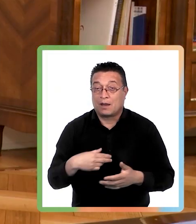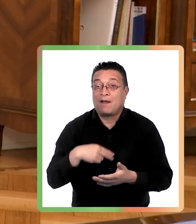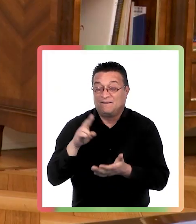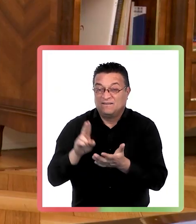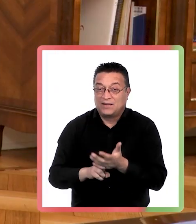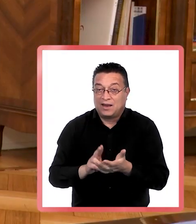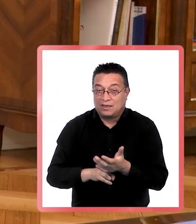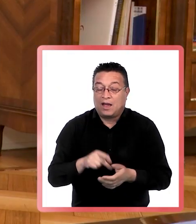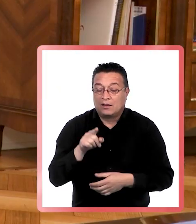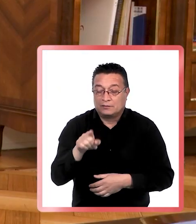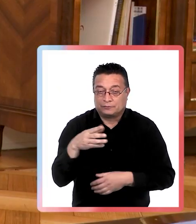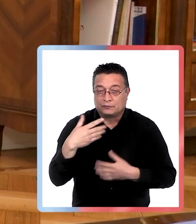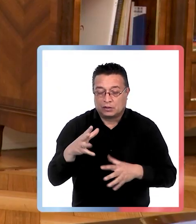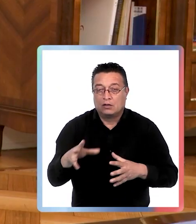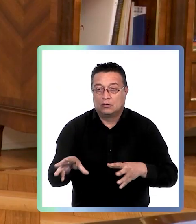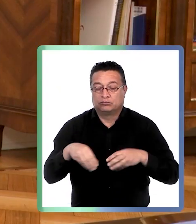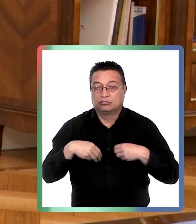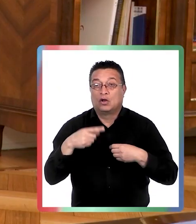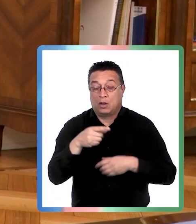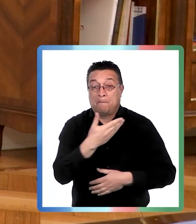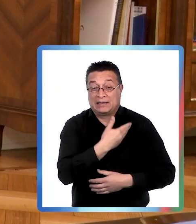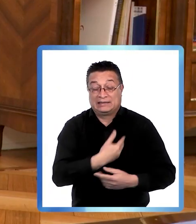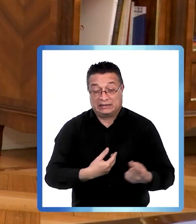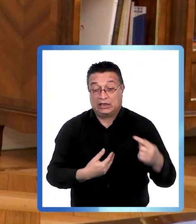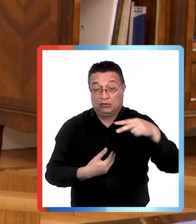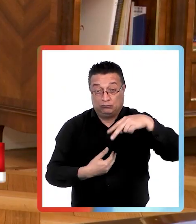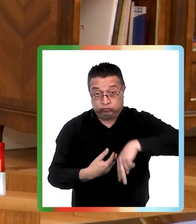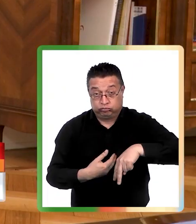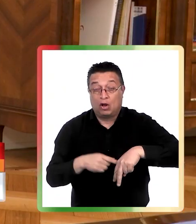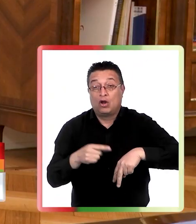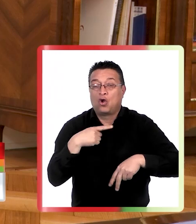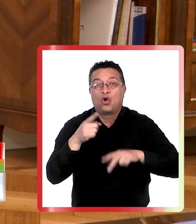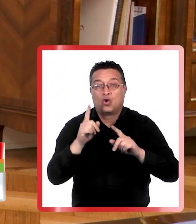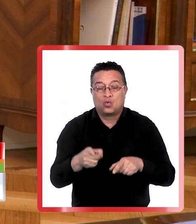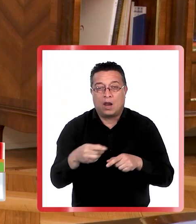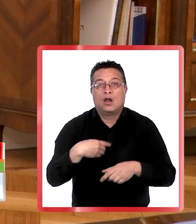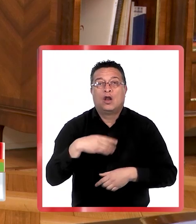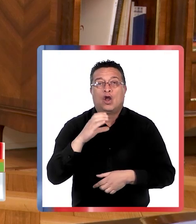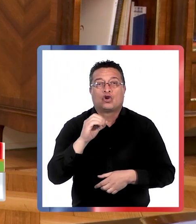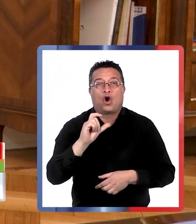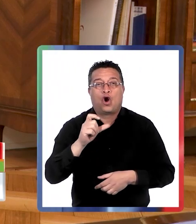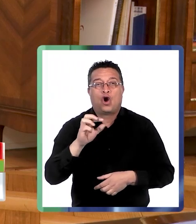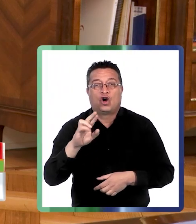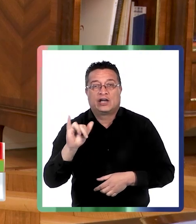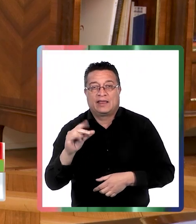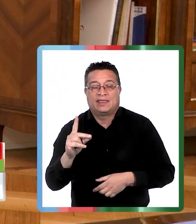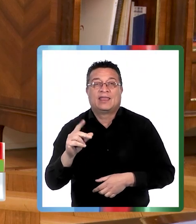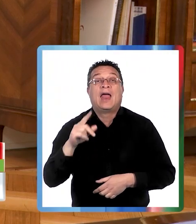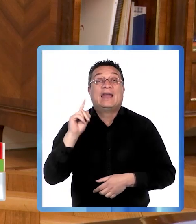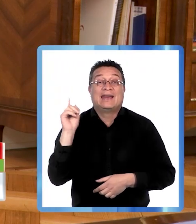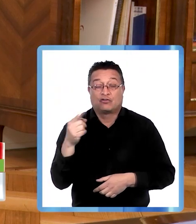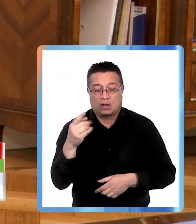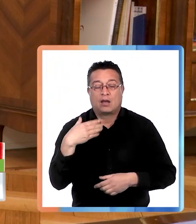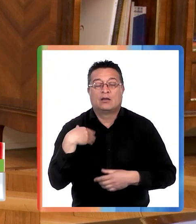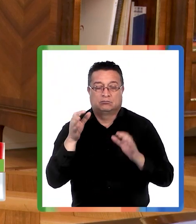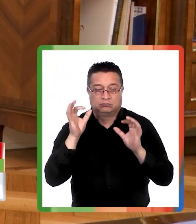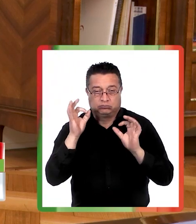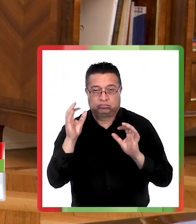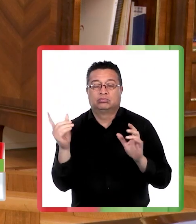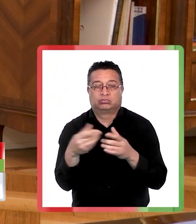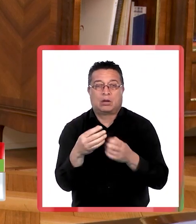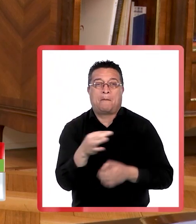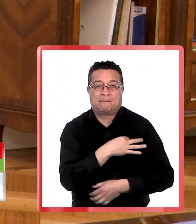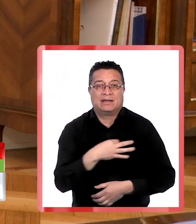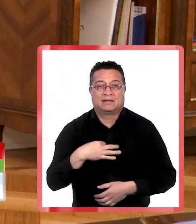Sí, bueno, la verdad es que nos ha tocado, porque aquí cuando está el presidente, de todas maneras el COGRID nacional lo encabezamos nosotros como ministerio. Entonces, cuando